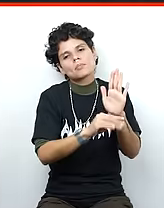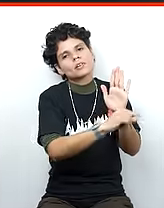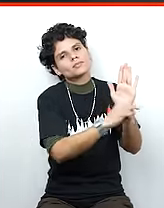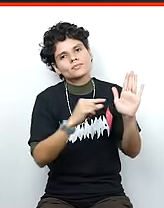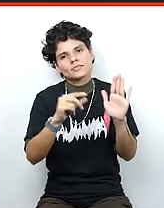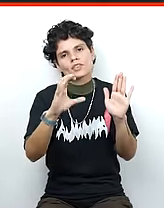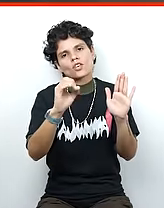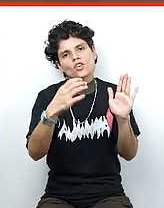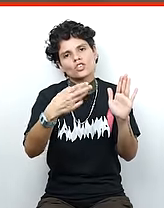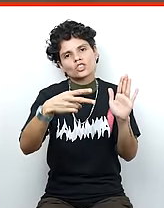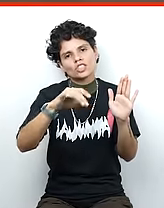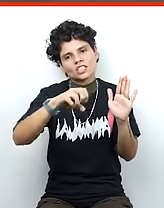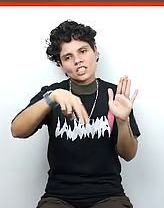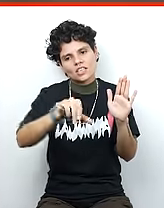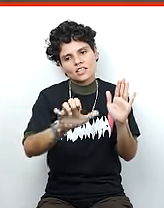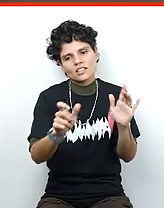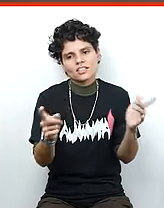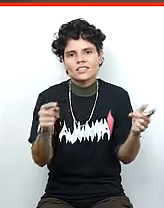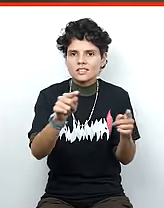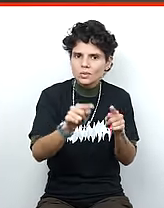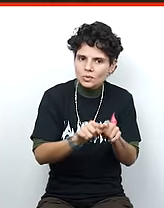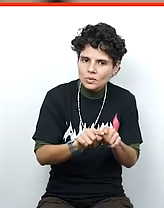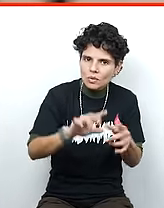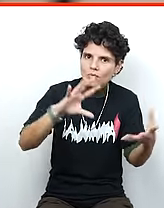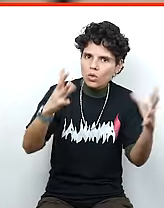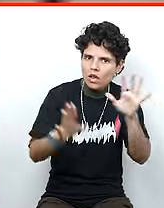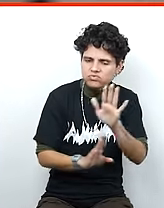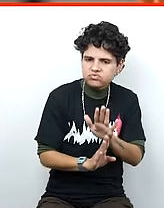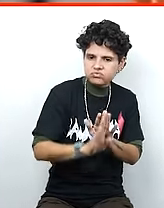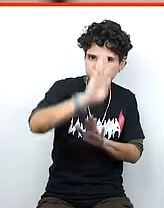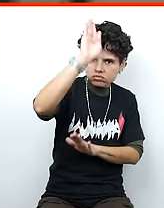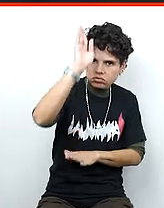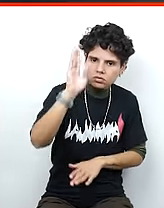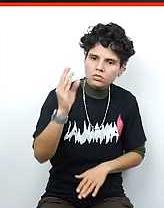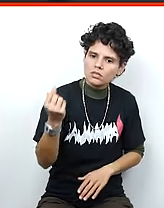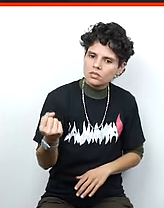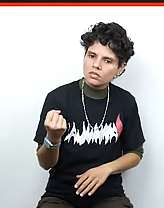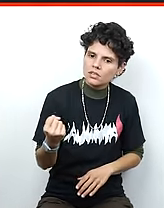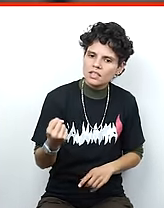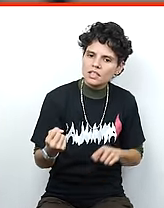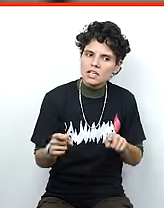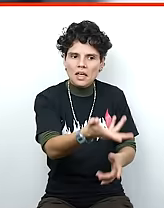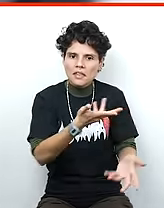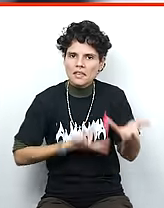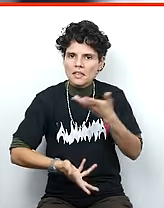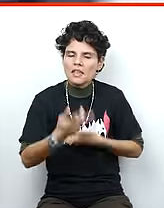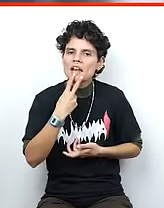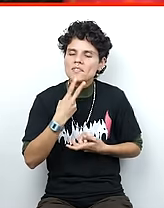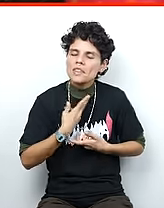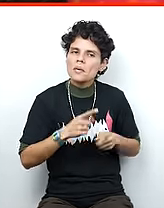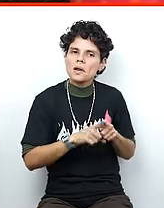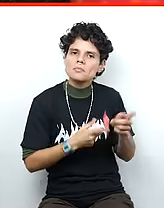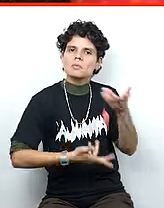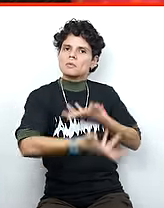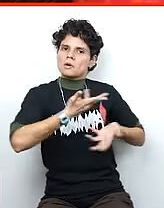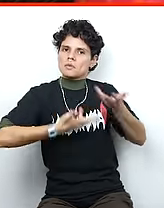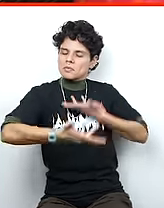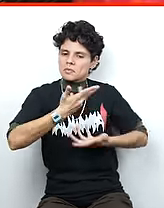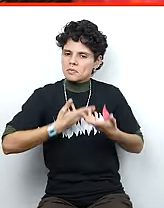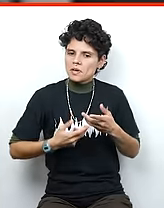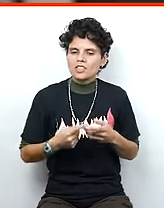fue locura todo, porque ahí hice un hit mundial, y ahí es cuando la vida realmente te da los frutos. Yo creo que todo eso pasó